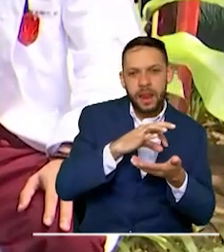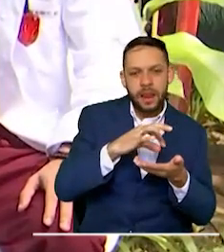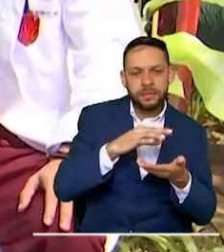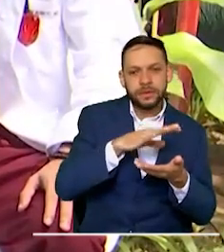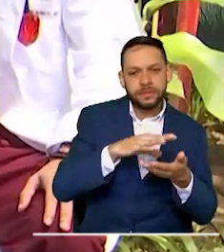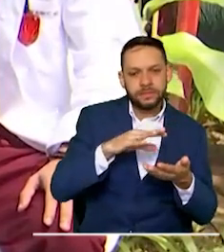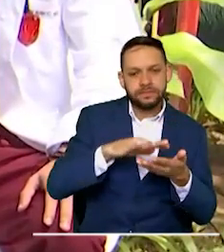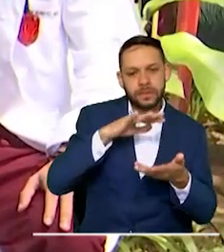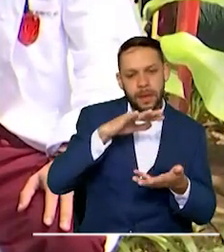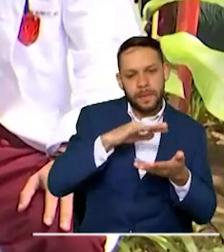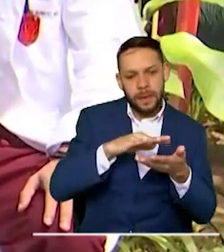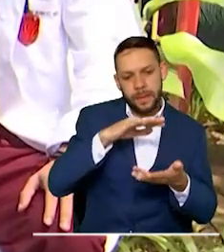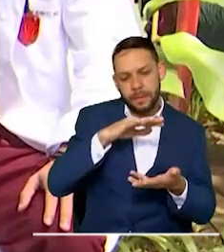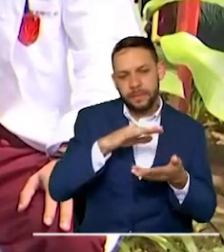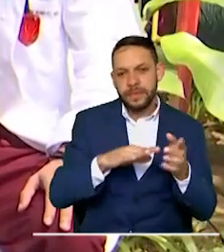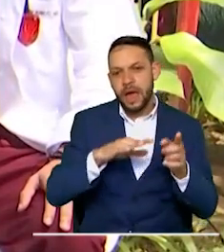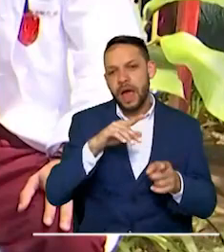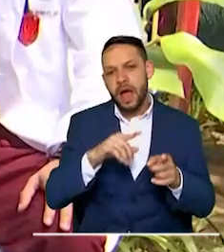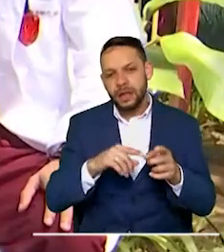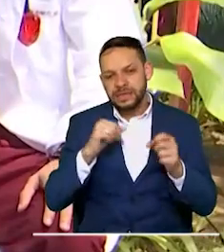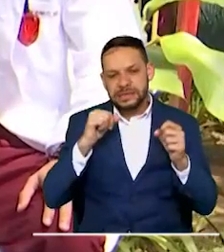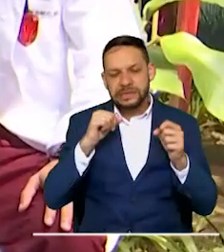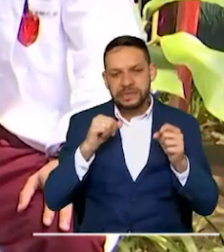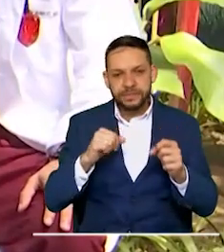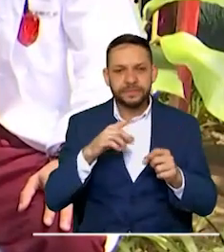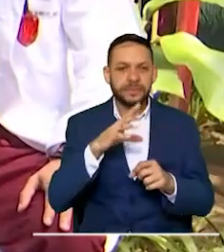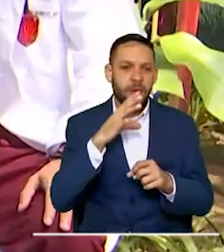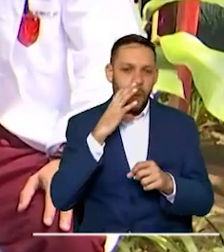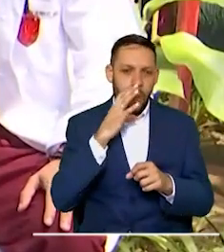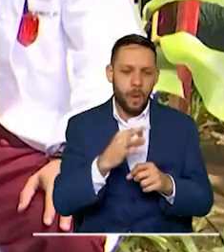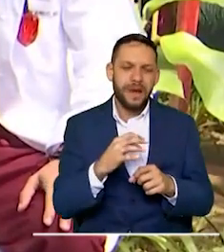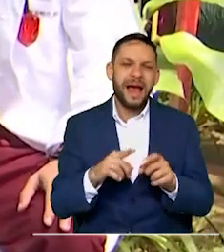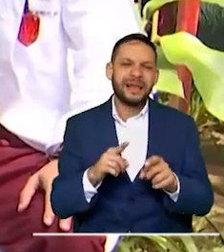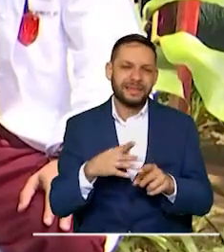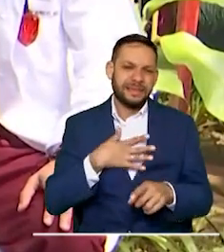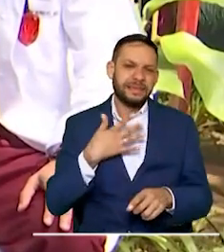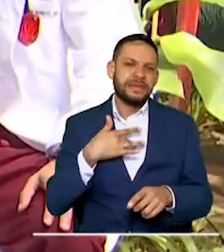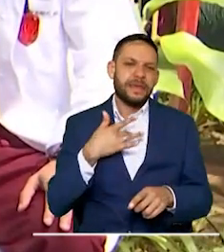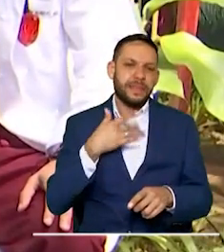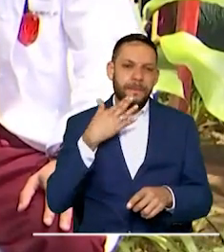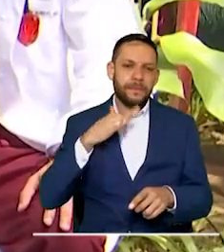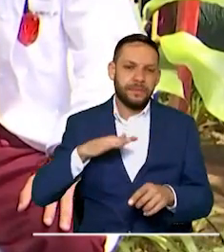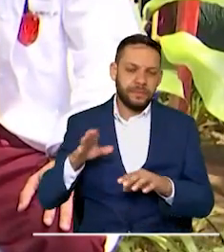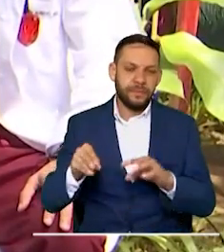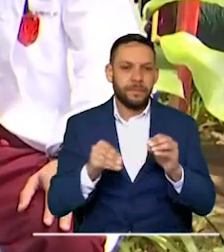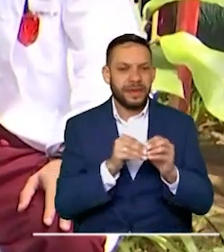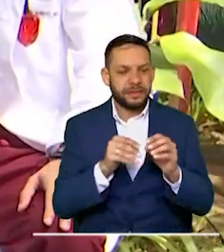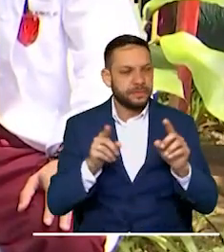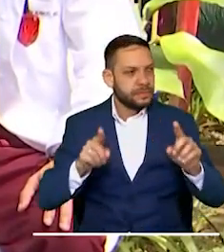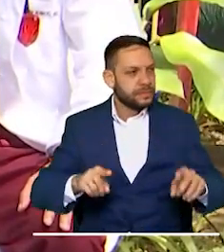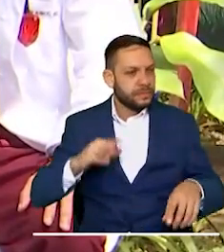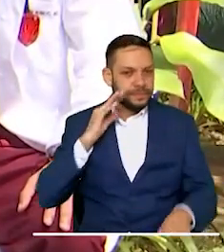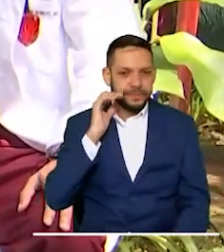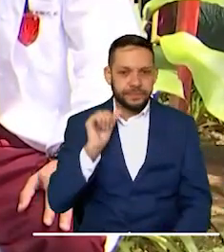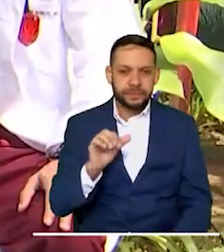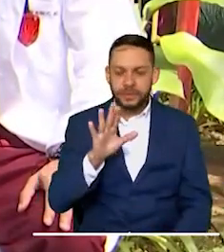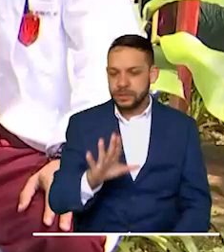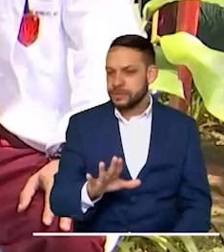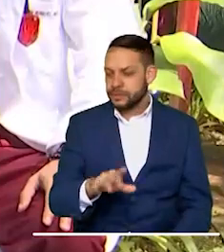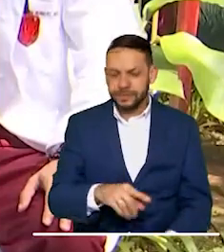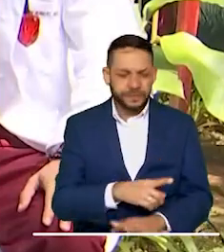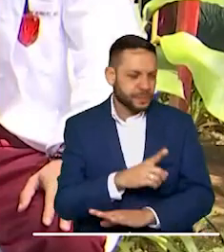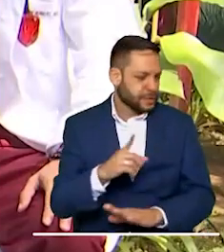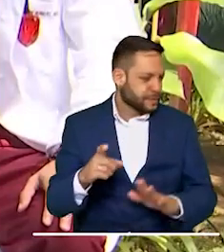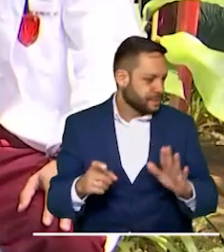ese procedimiento que es un poco engorroso para los hombres. Vemos muy bien también en la mujer todos los órganos pélvicos.